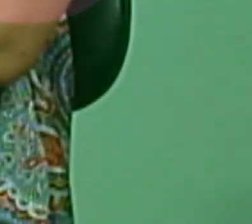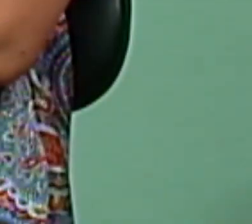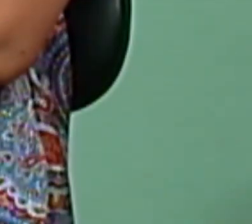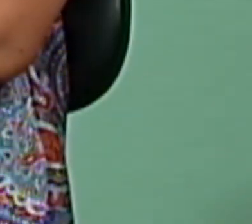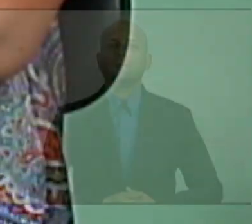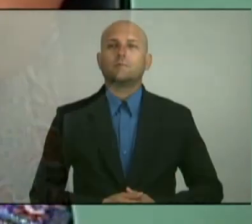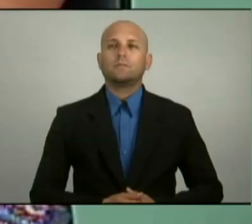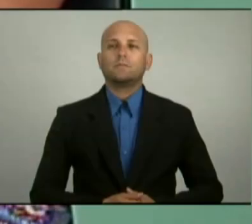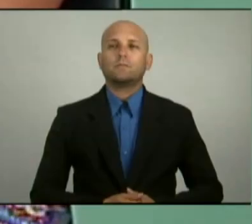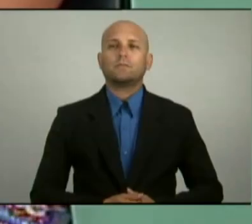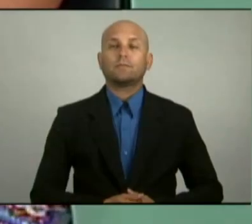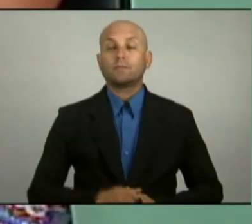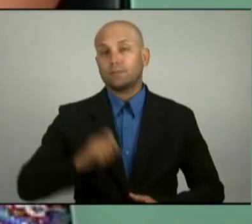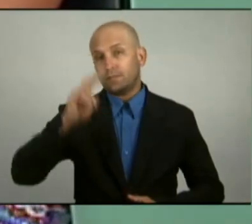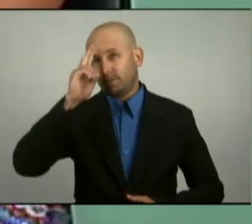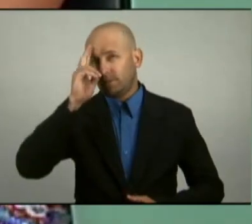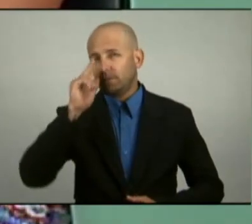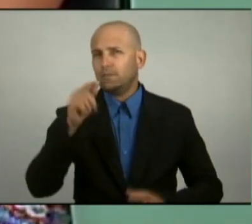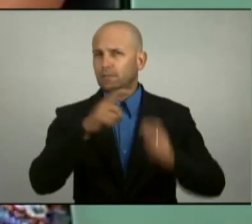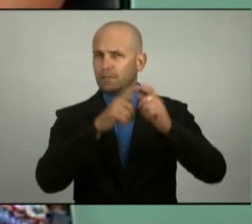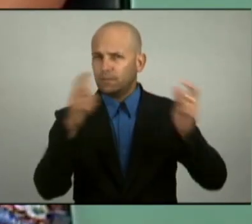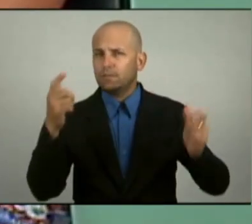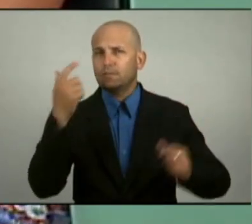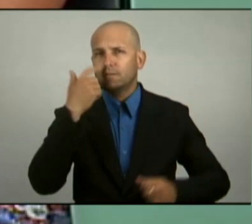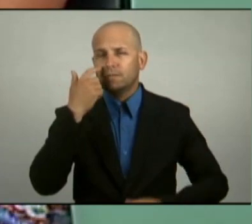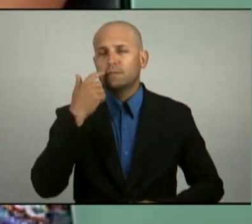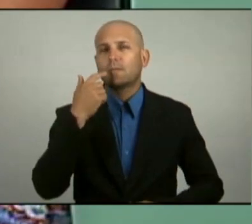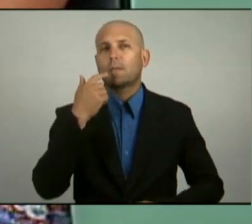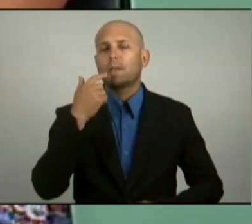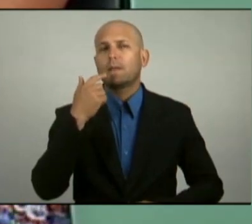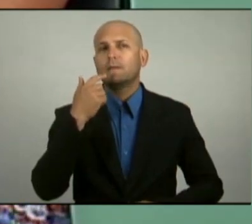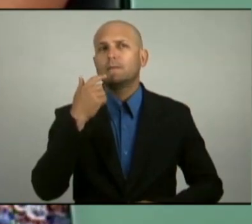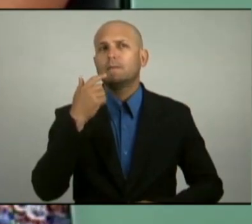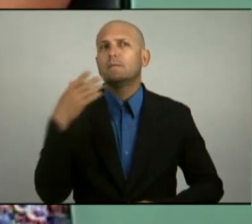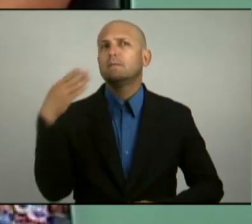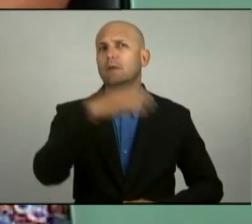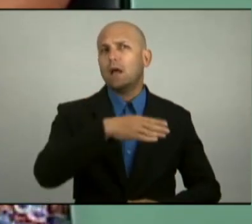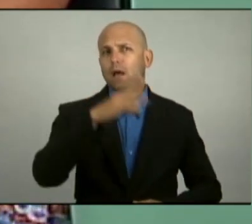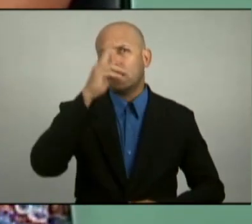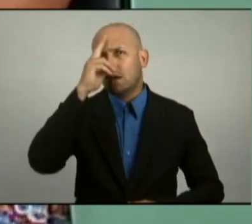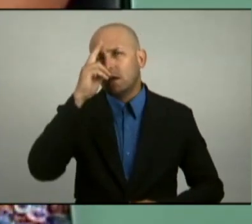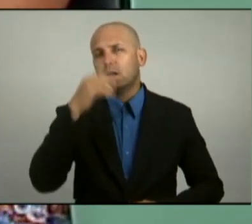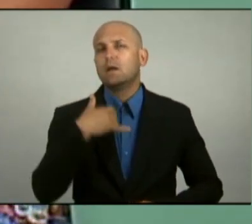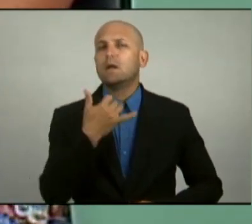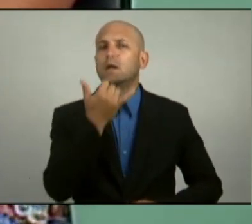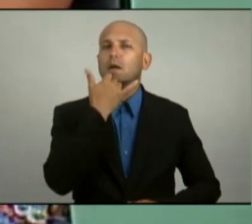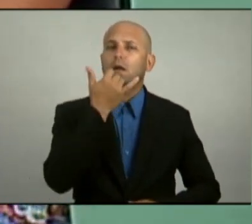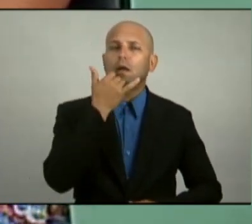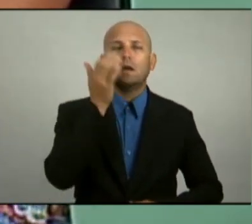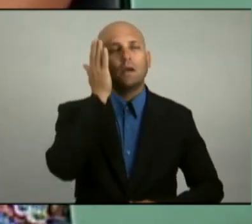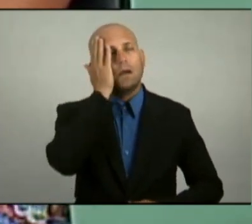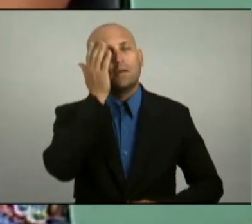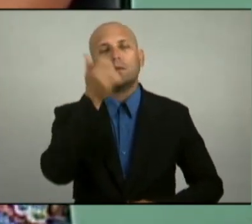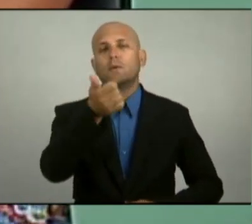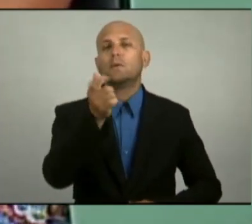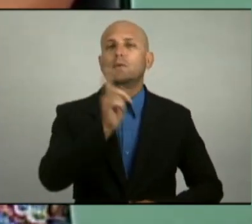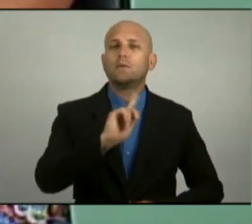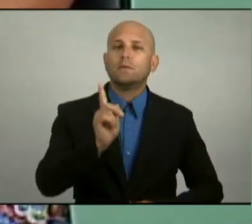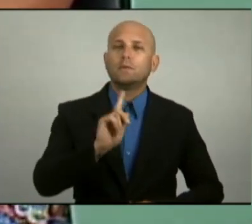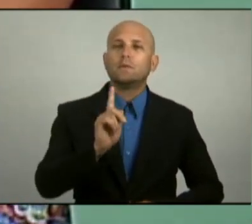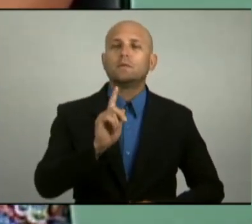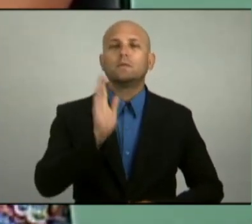hídrica doctora es frecuente que las personas acudan a las consultas a los servicios especializados por